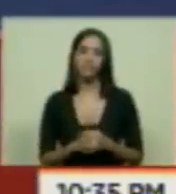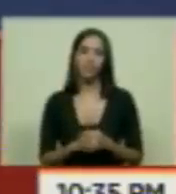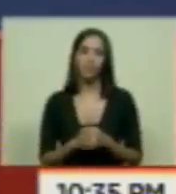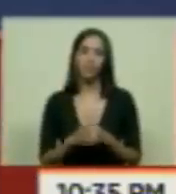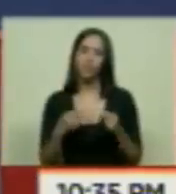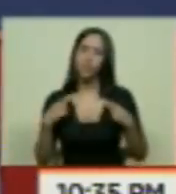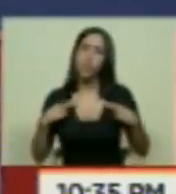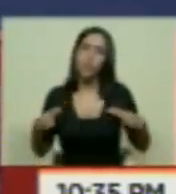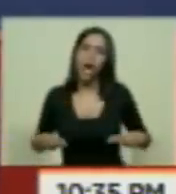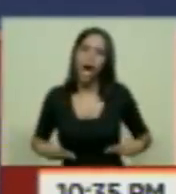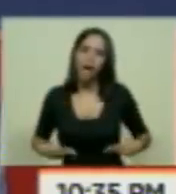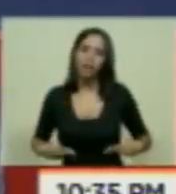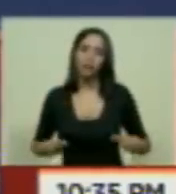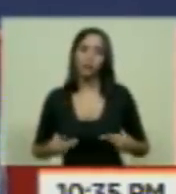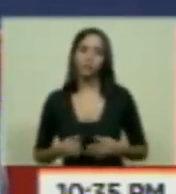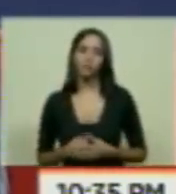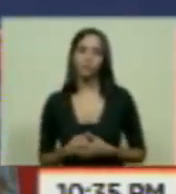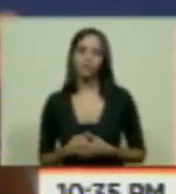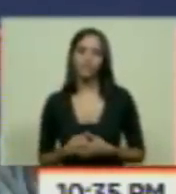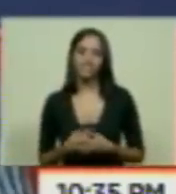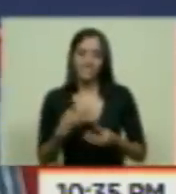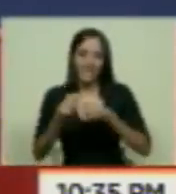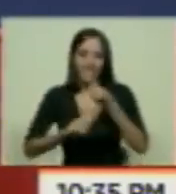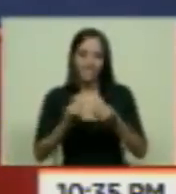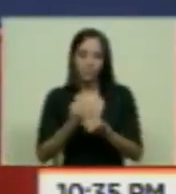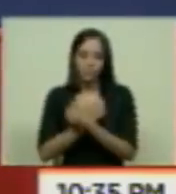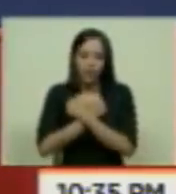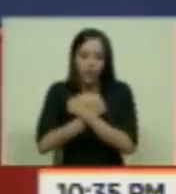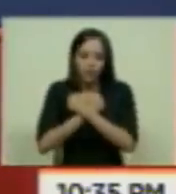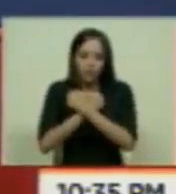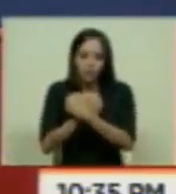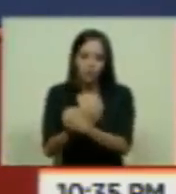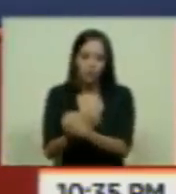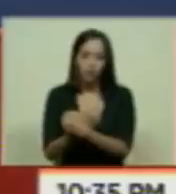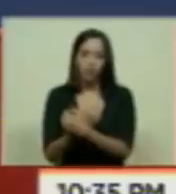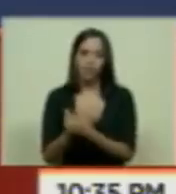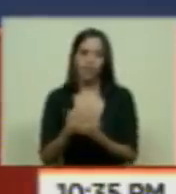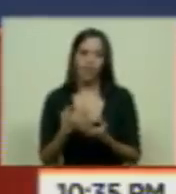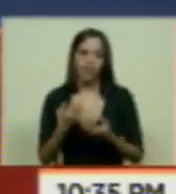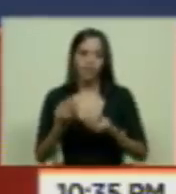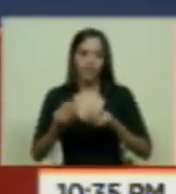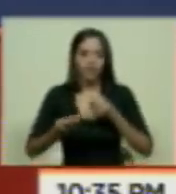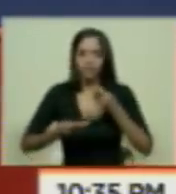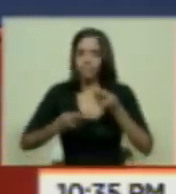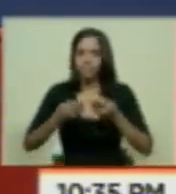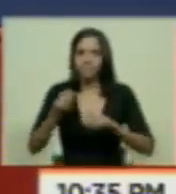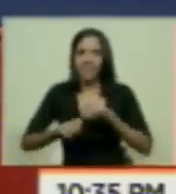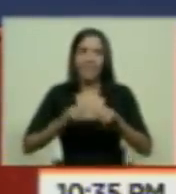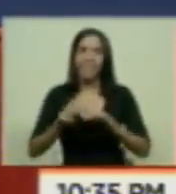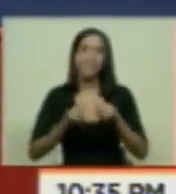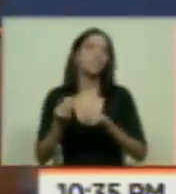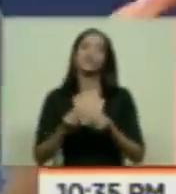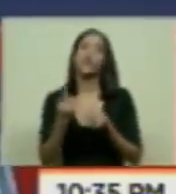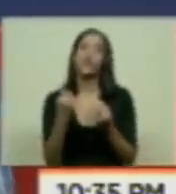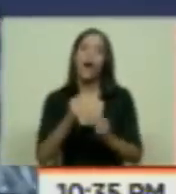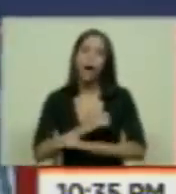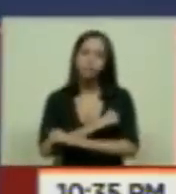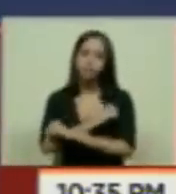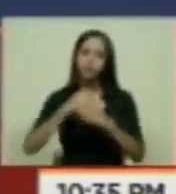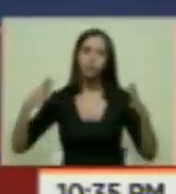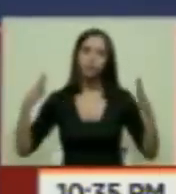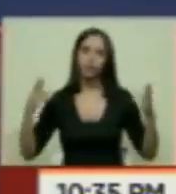humano que generó amor, que generó una explosión de